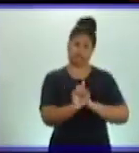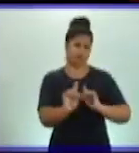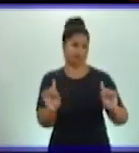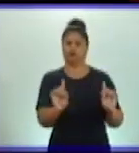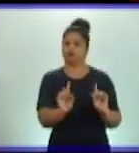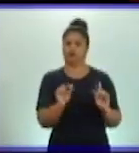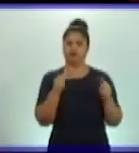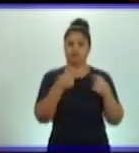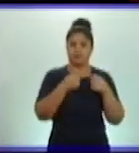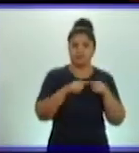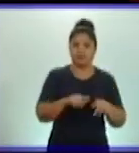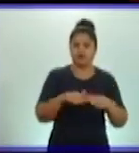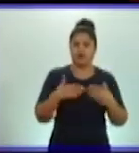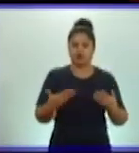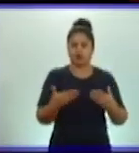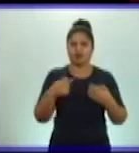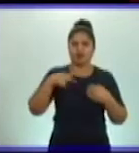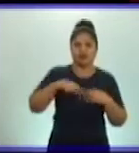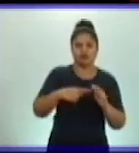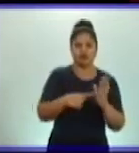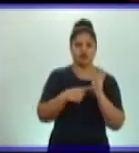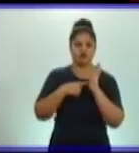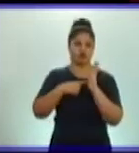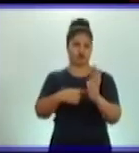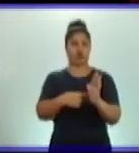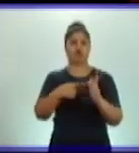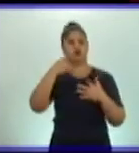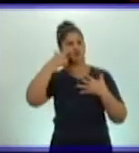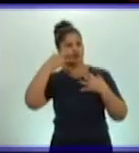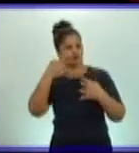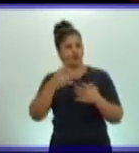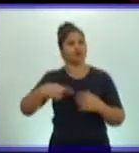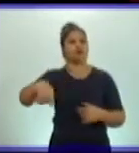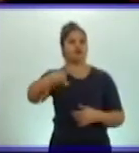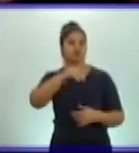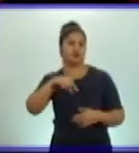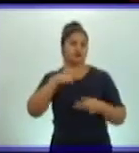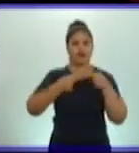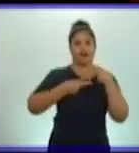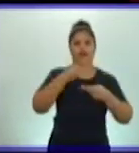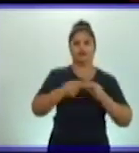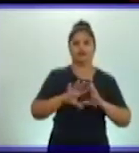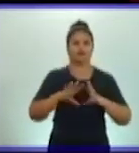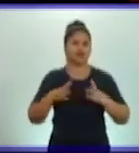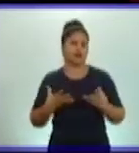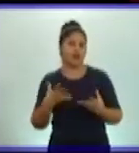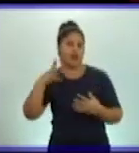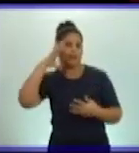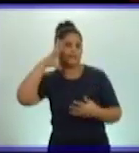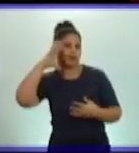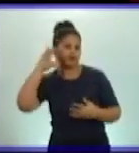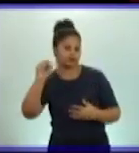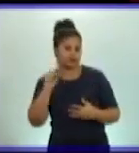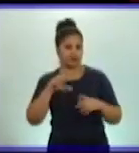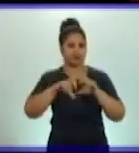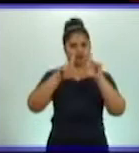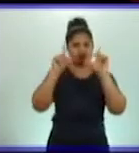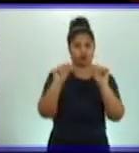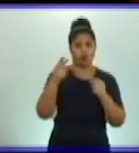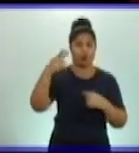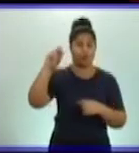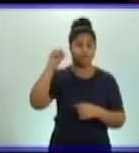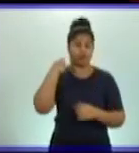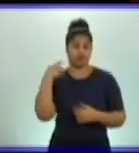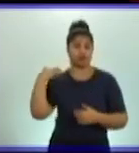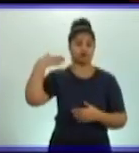quiero darle consejos indispensables que en esta práctica de más de 20 años, a mí como profesora,